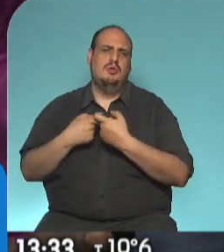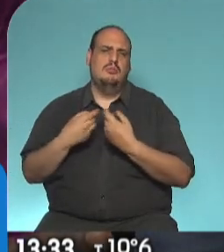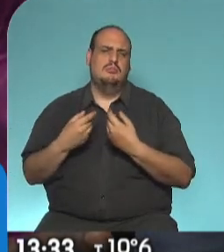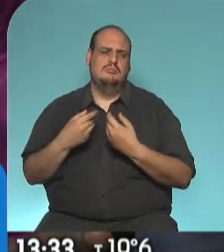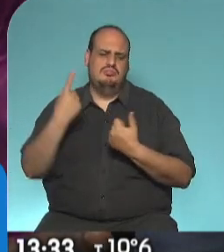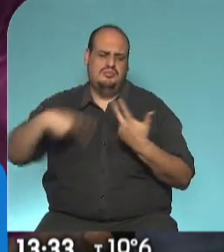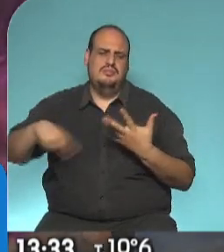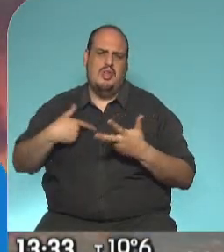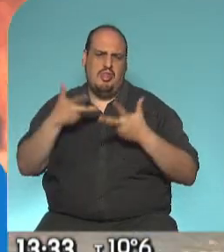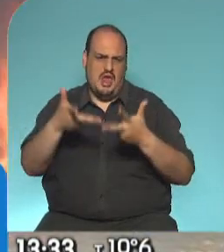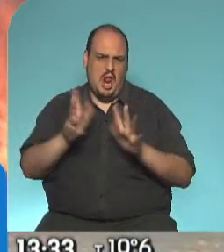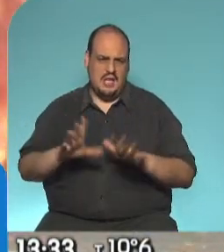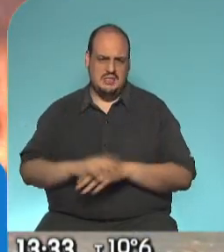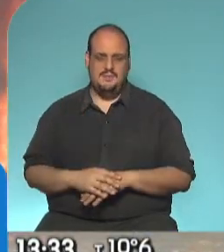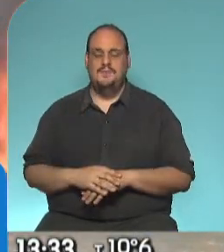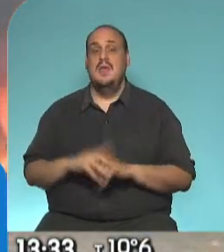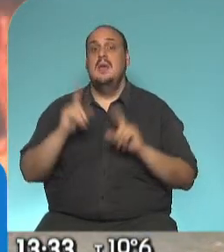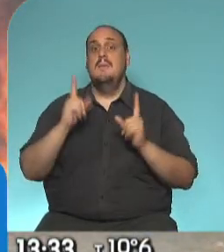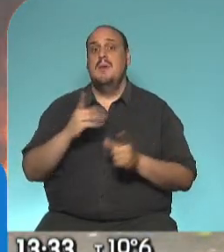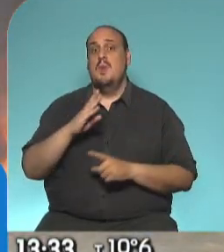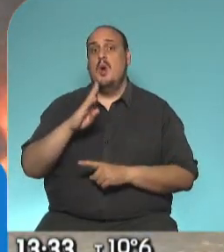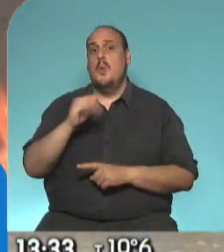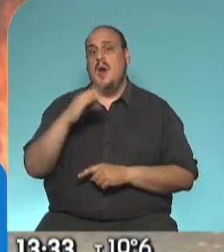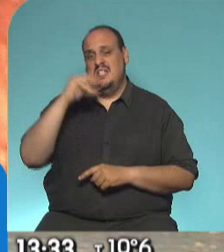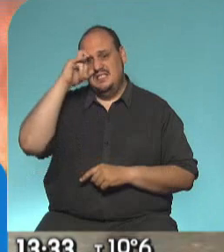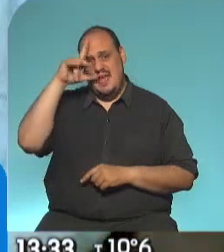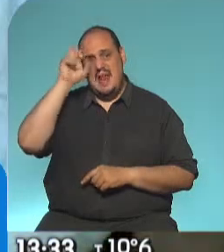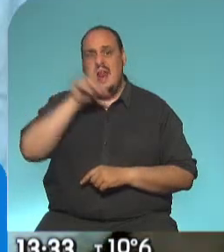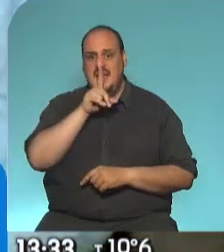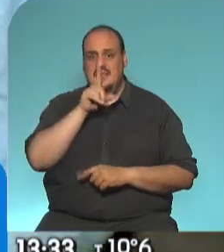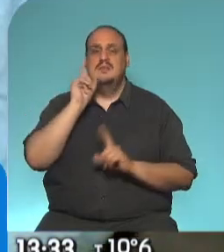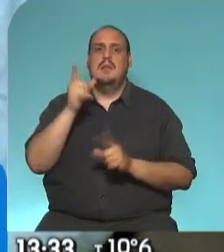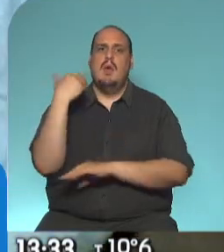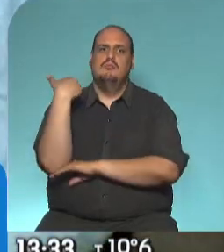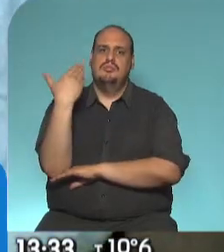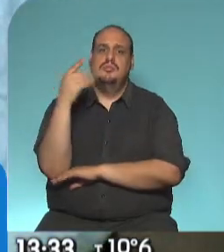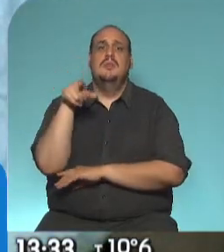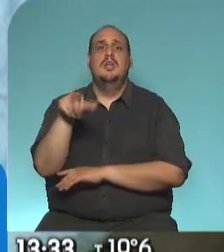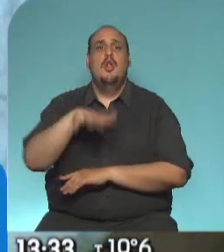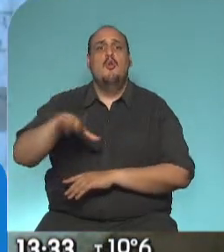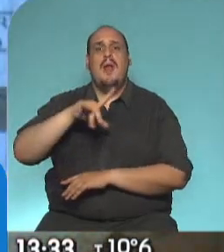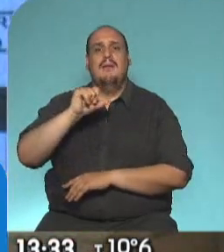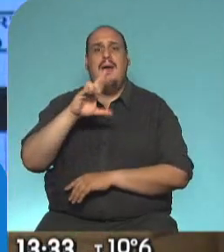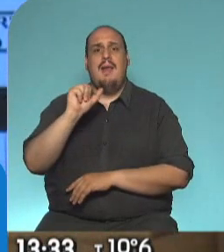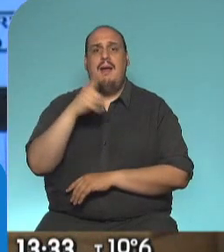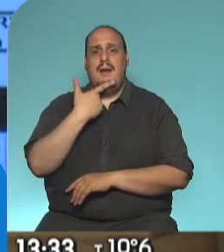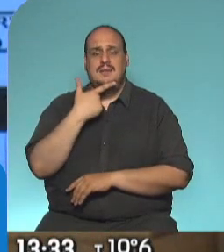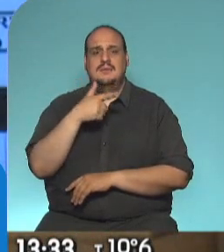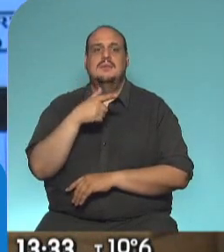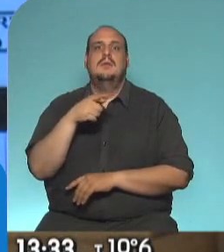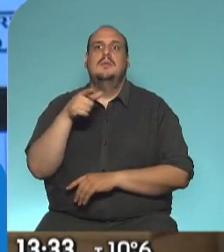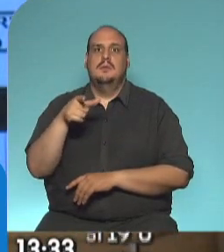tener en cuenta que ese informe de Bachelet, inclusive la presentación que hizo la propia Bachelet en Caracas, señala la cantidad de denuncias